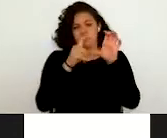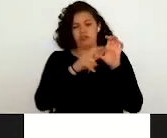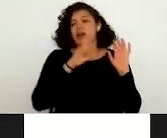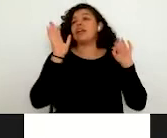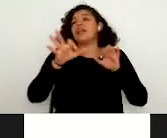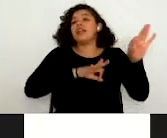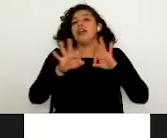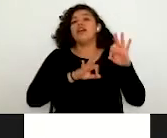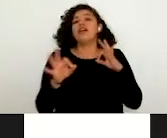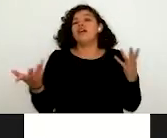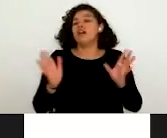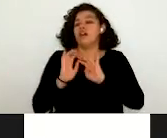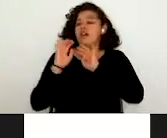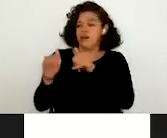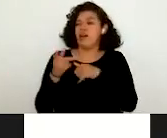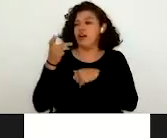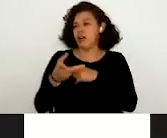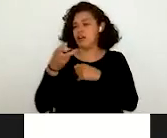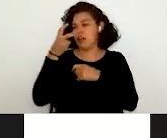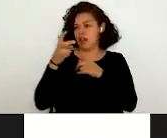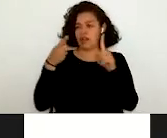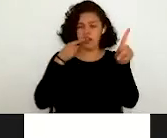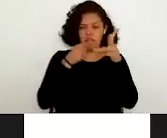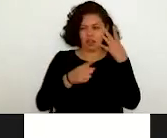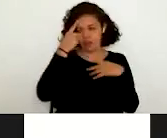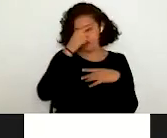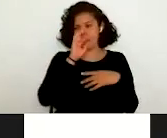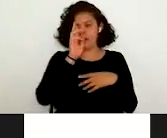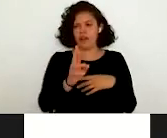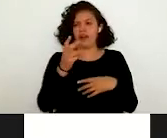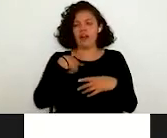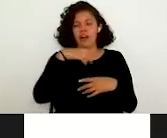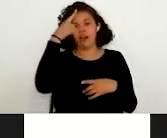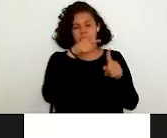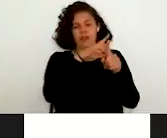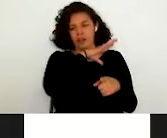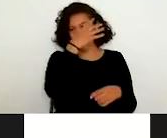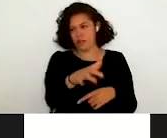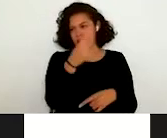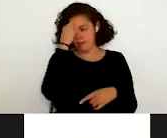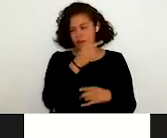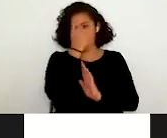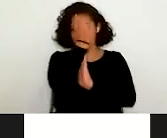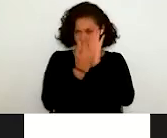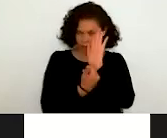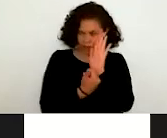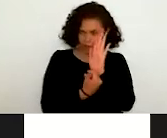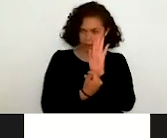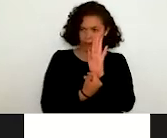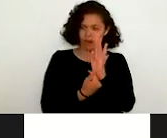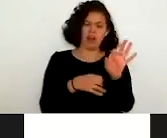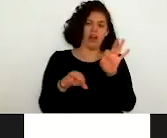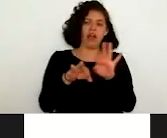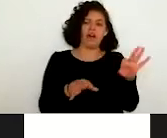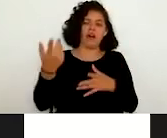empleo, que en realidad esta última meta responde más, digamos, al objetivo general, ¿no? Que es disminuir el desempleo en